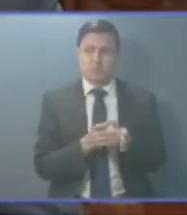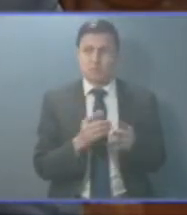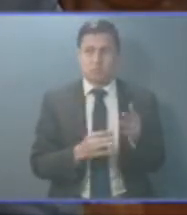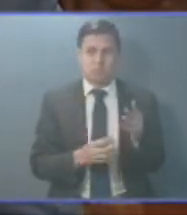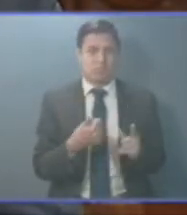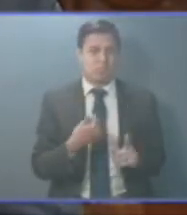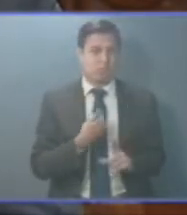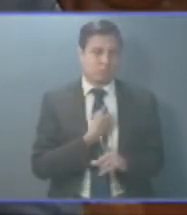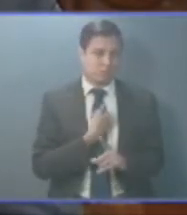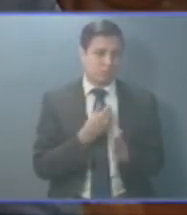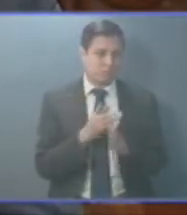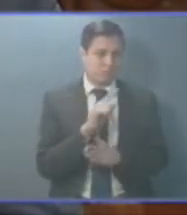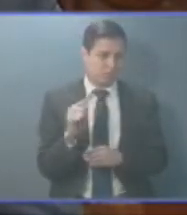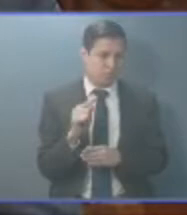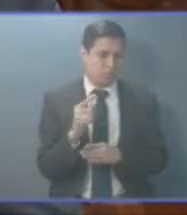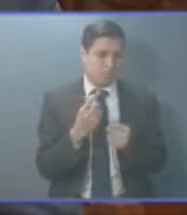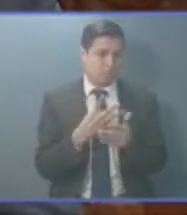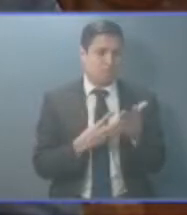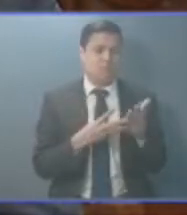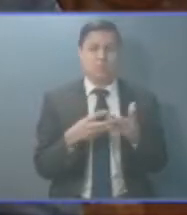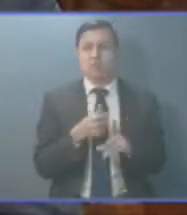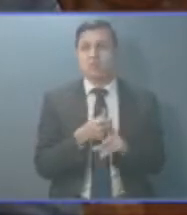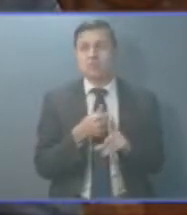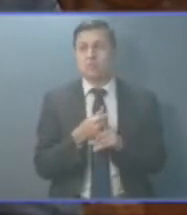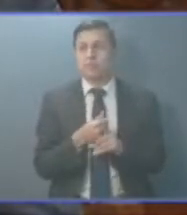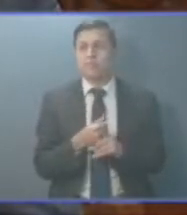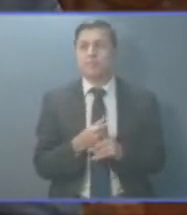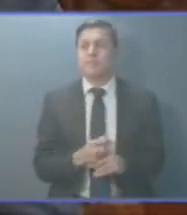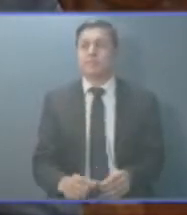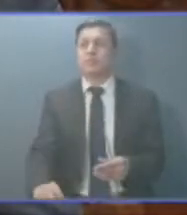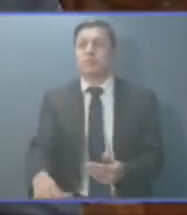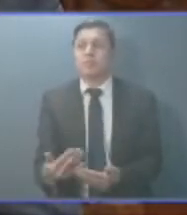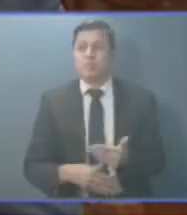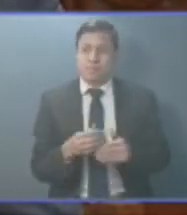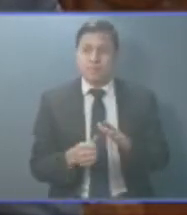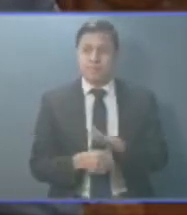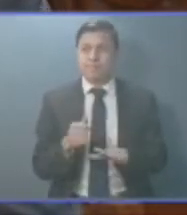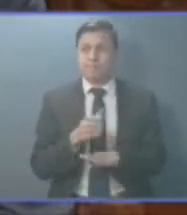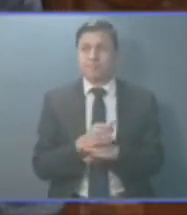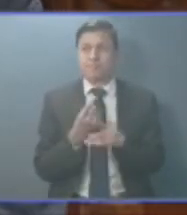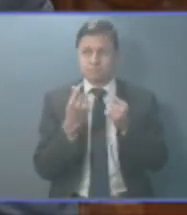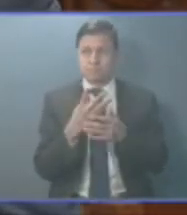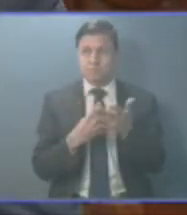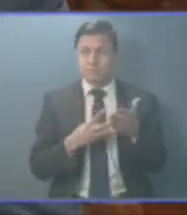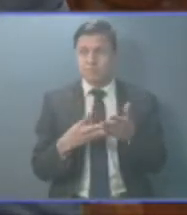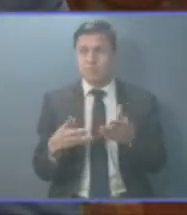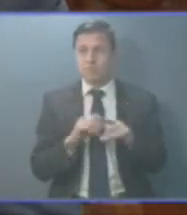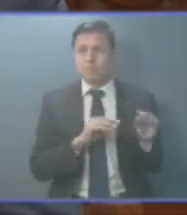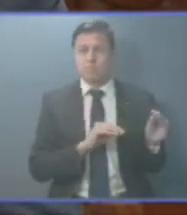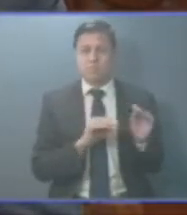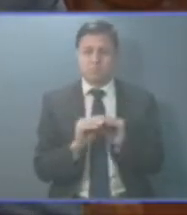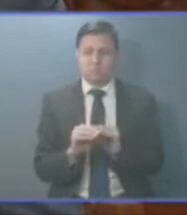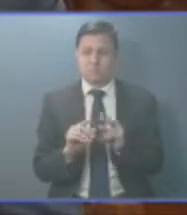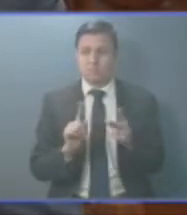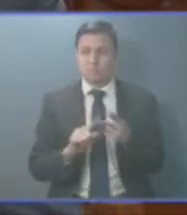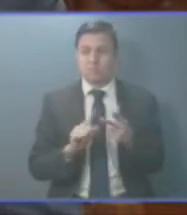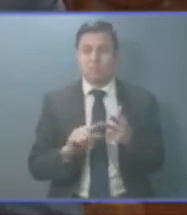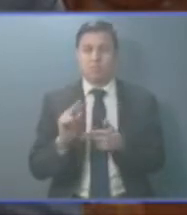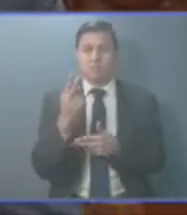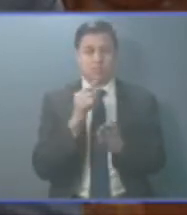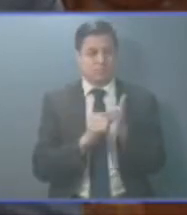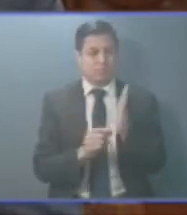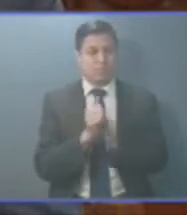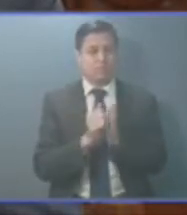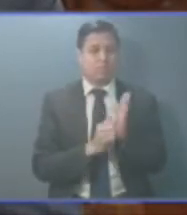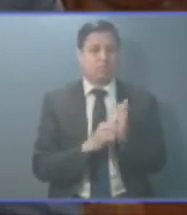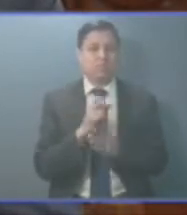jurídica, patrimonio propio y autonomía en lo administrativo, financiero y presupuestario. Romanos 2, que el